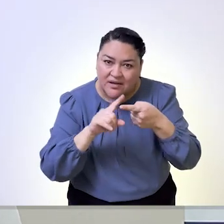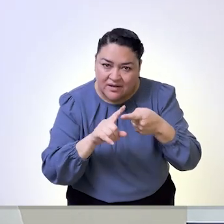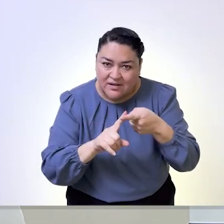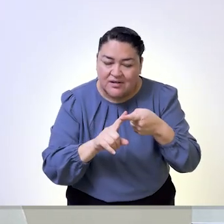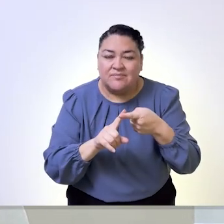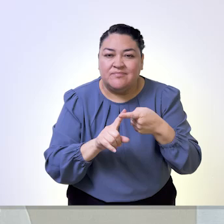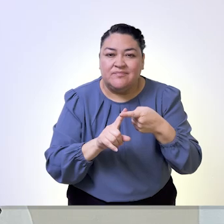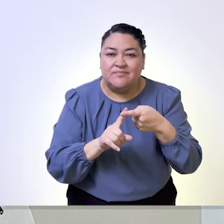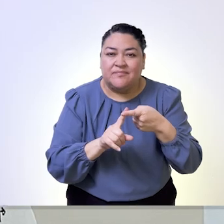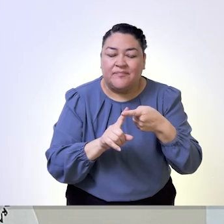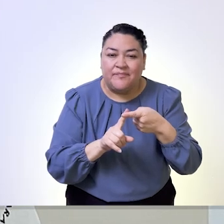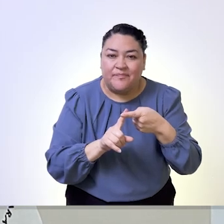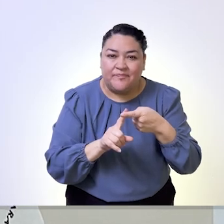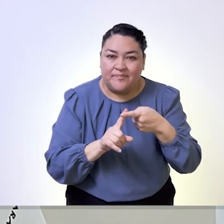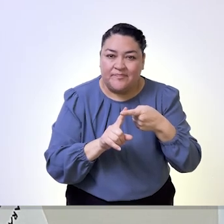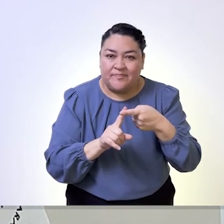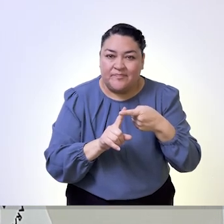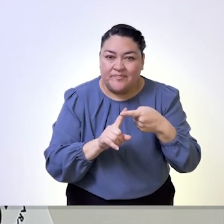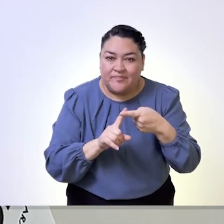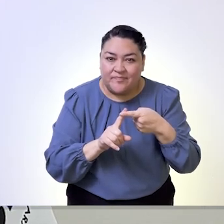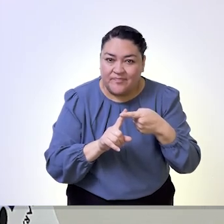un modelo basado principalmente